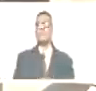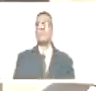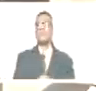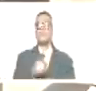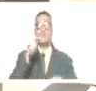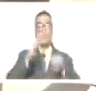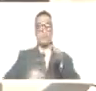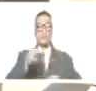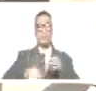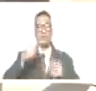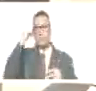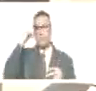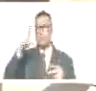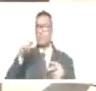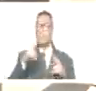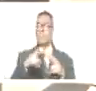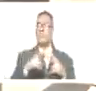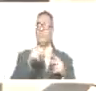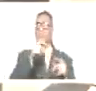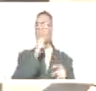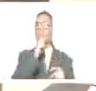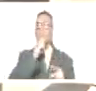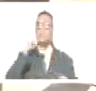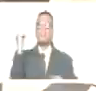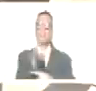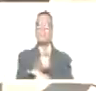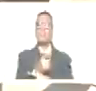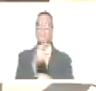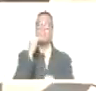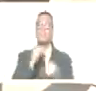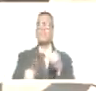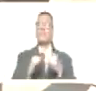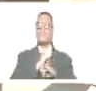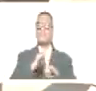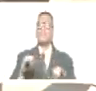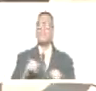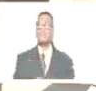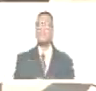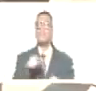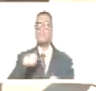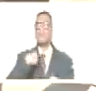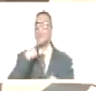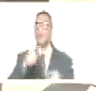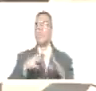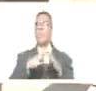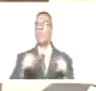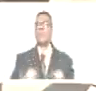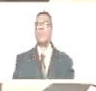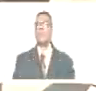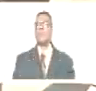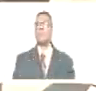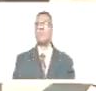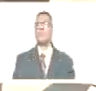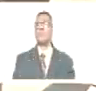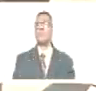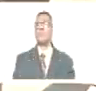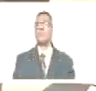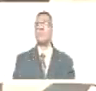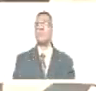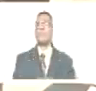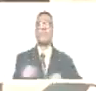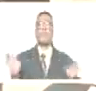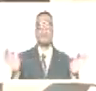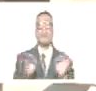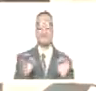conocer la identidad de quien lo juzga. Se acabaron. Cuando dice todos, no hay exclusiones. Todos